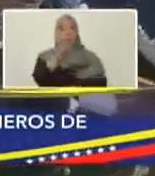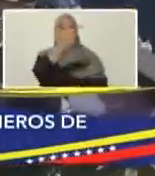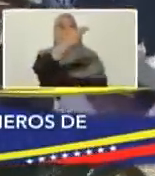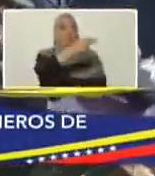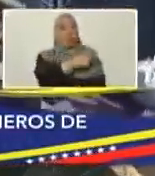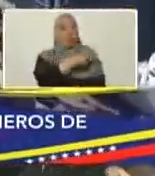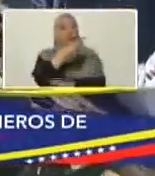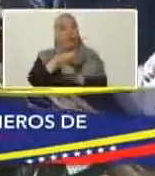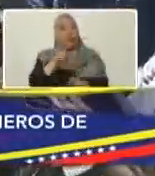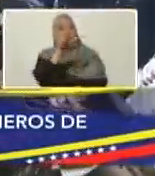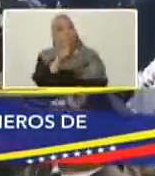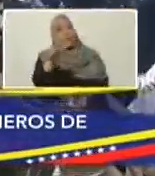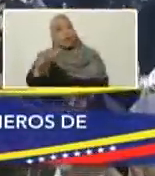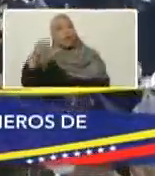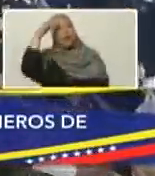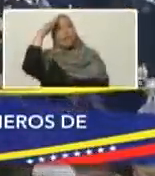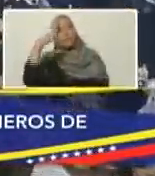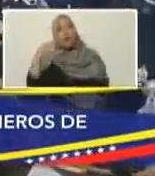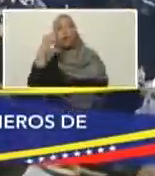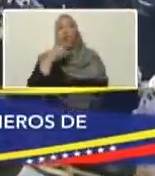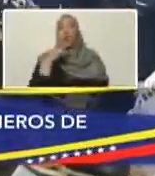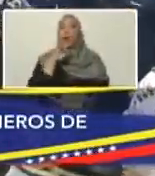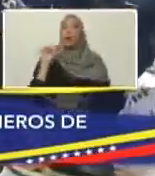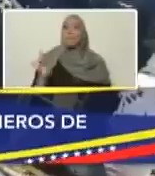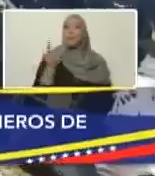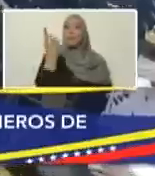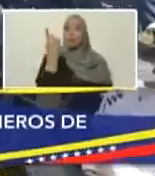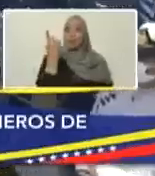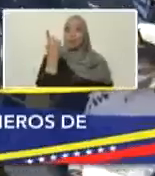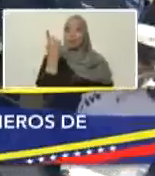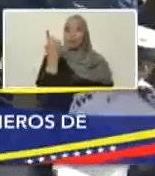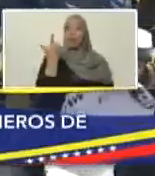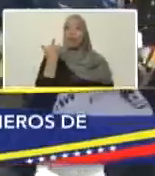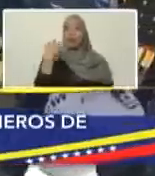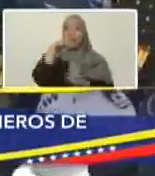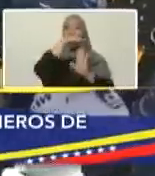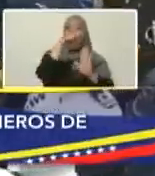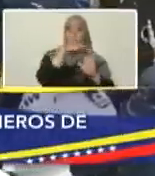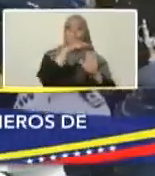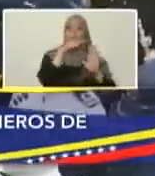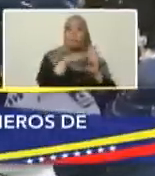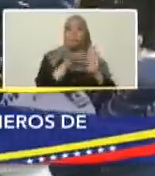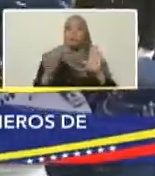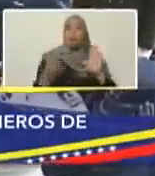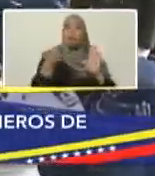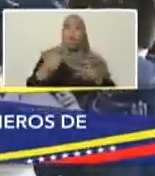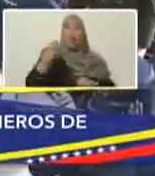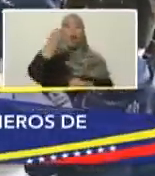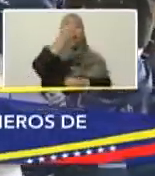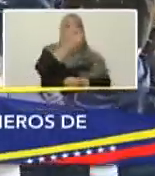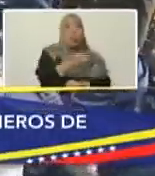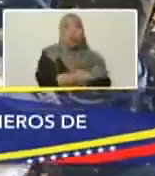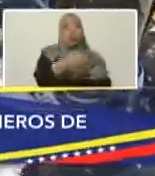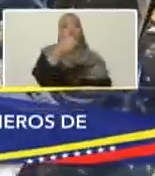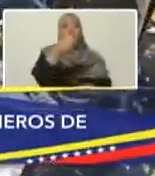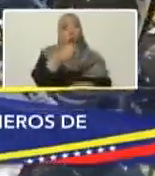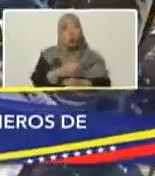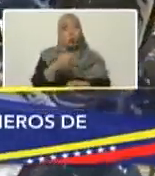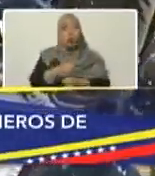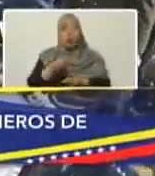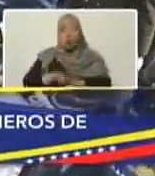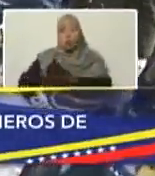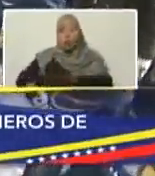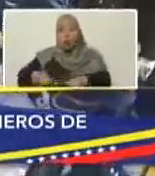y del personal militar que ocupó el primer lugar en el orden de mérito de cada promoción y categoría de la Fuerza